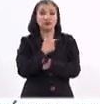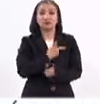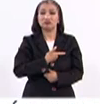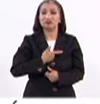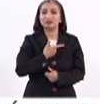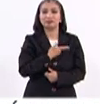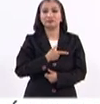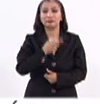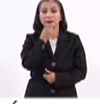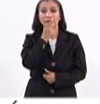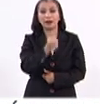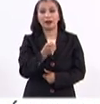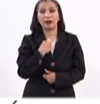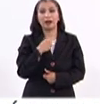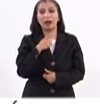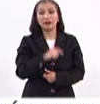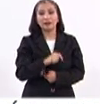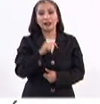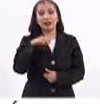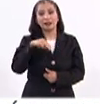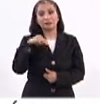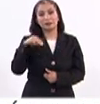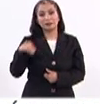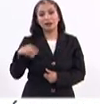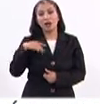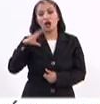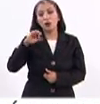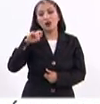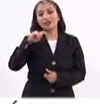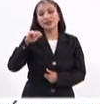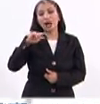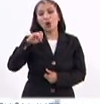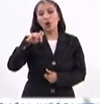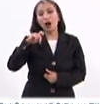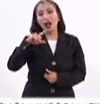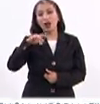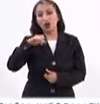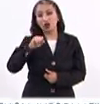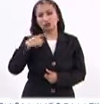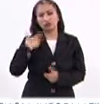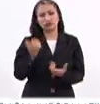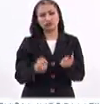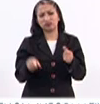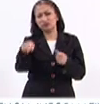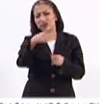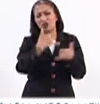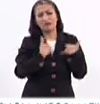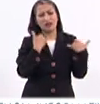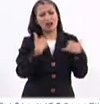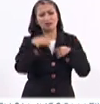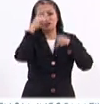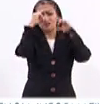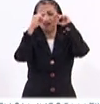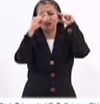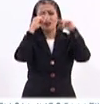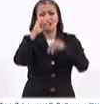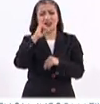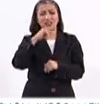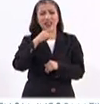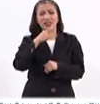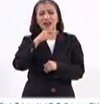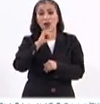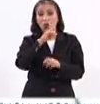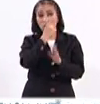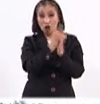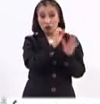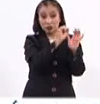gusto mencionar que TGNM Coatzacoalcos es un nicho precisamente de talentosos chicos de ingeniería, no nada más